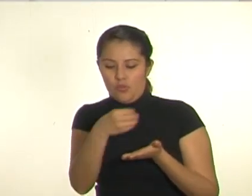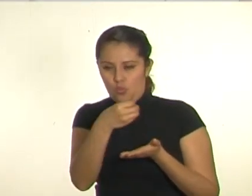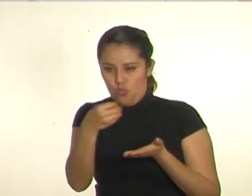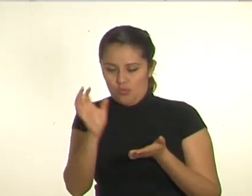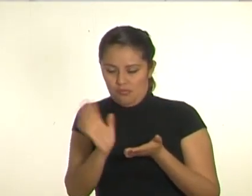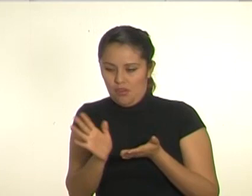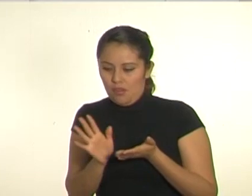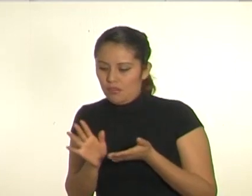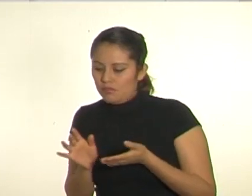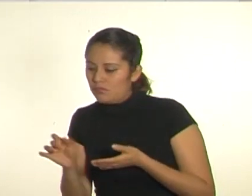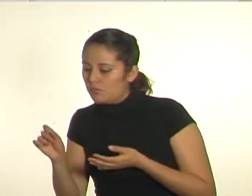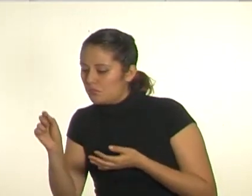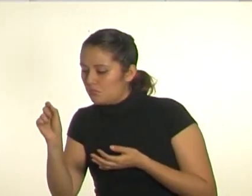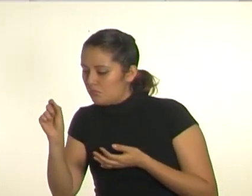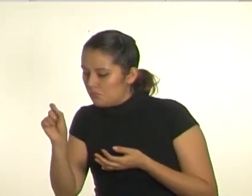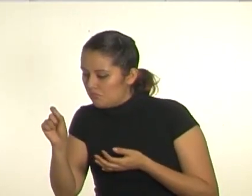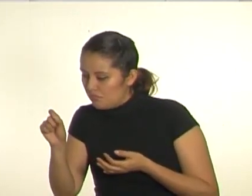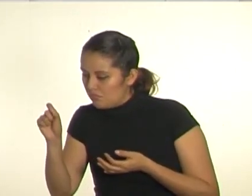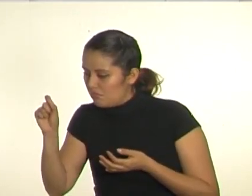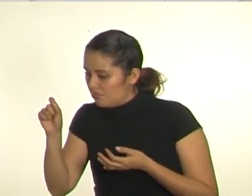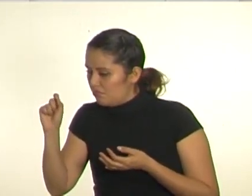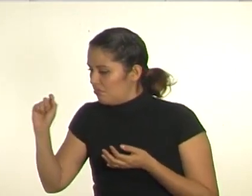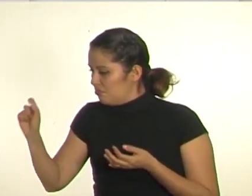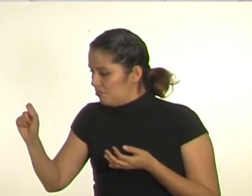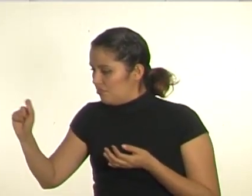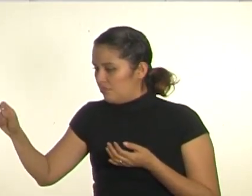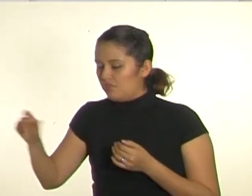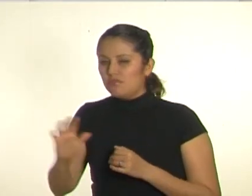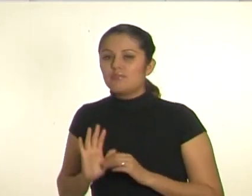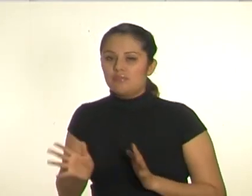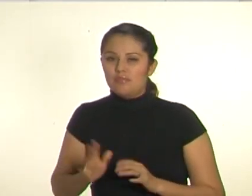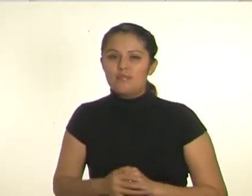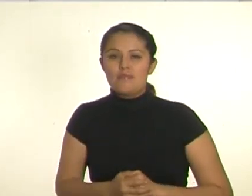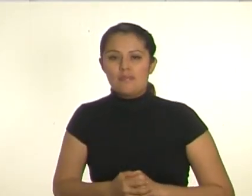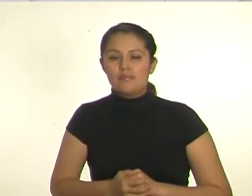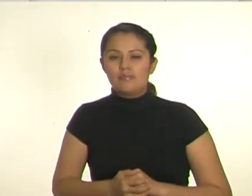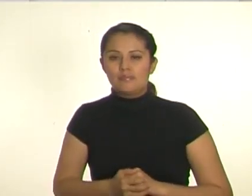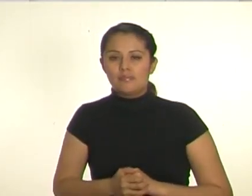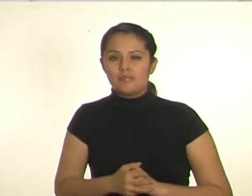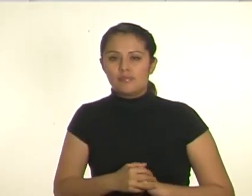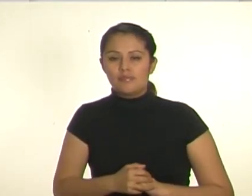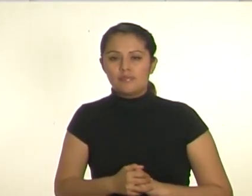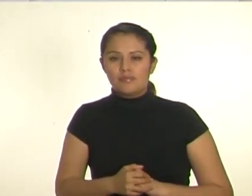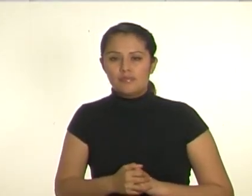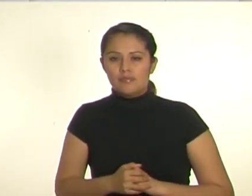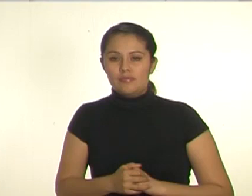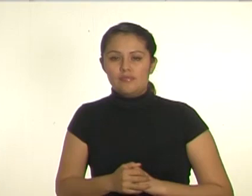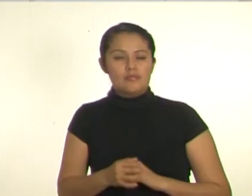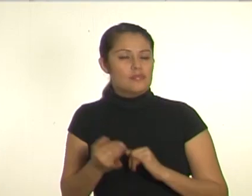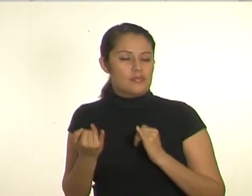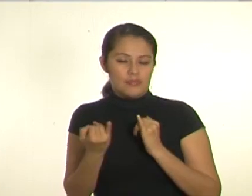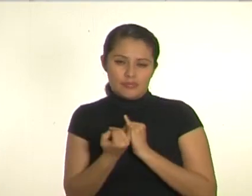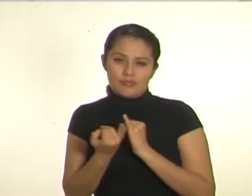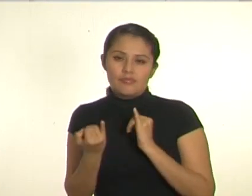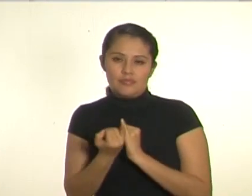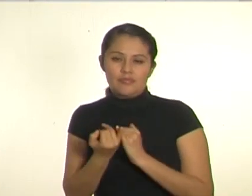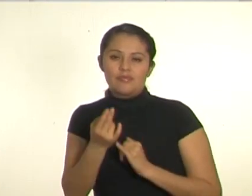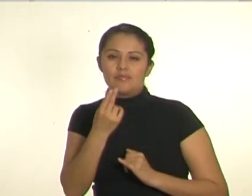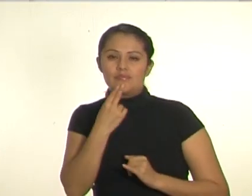simple es la misma forma que vamos a